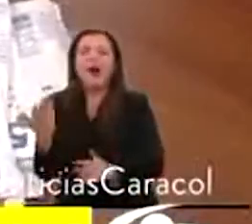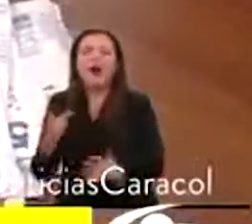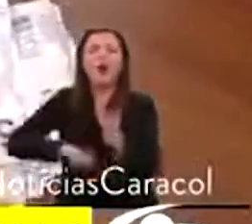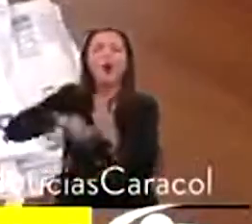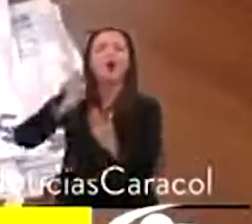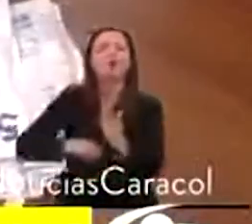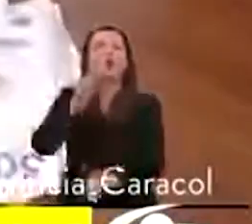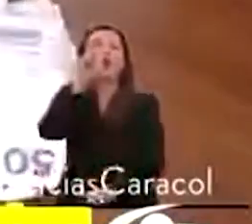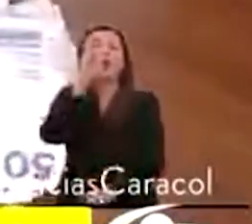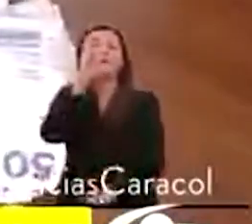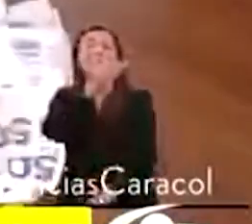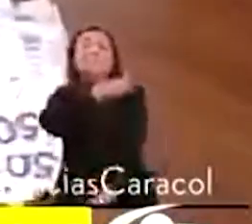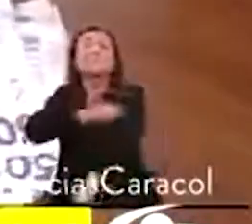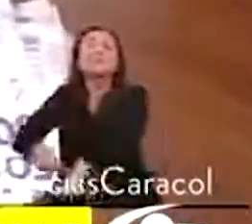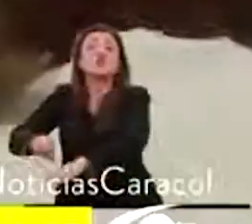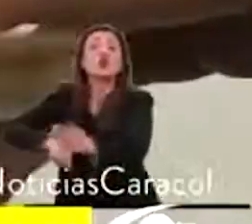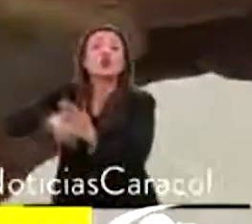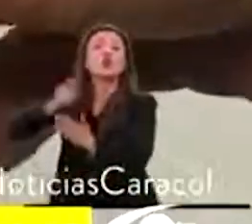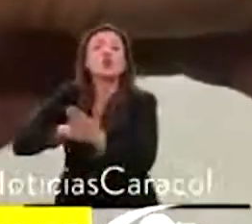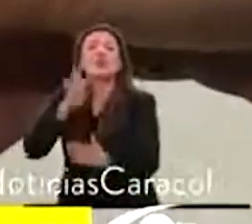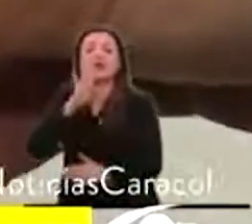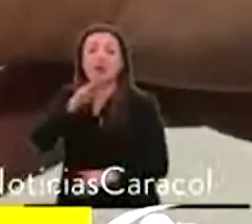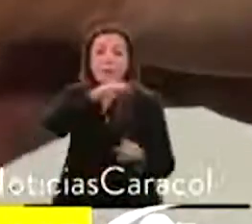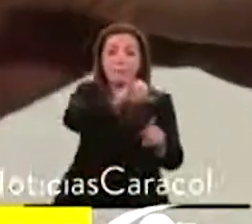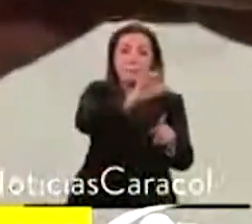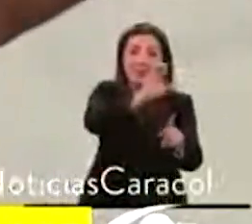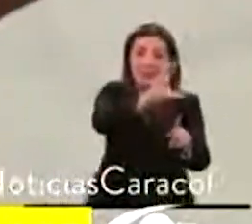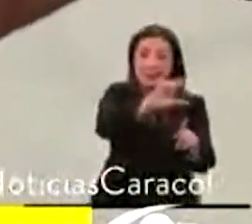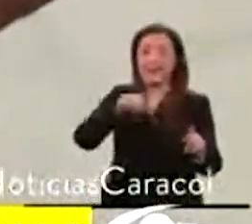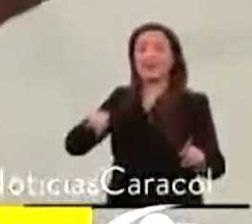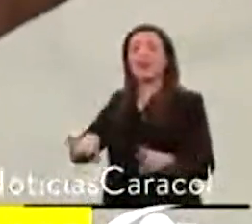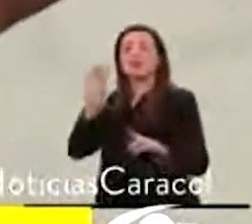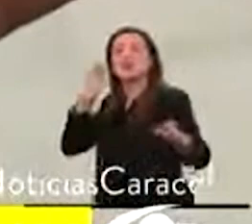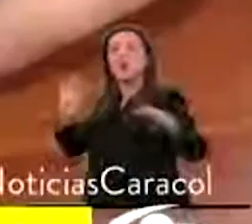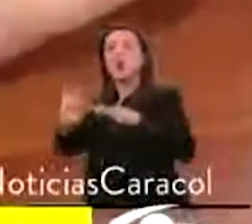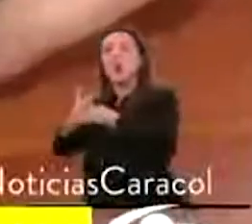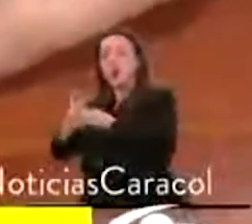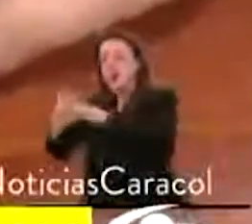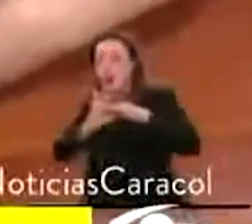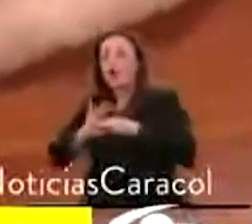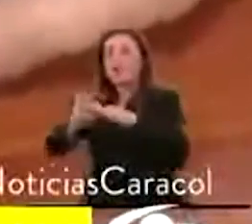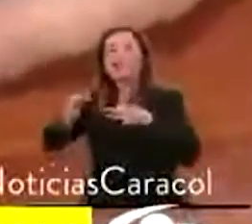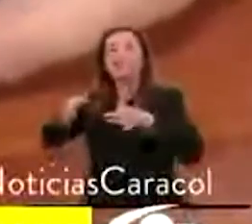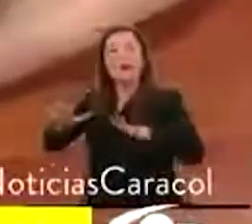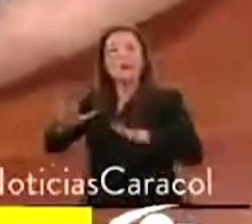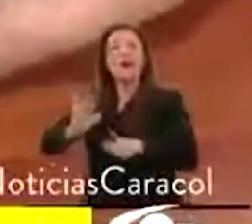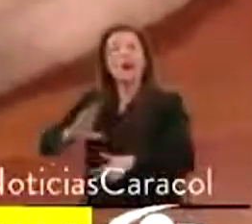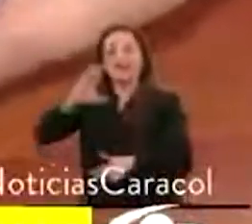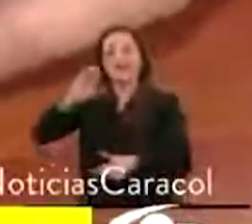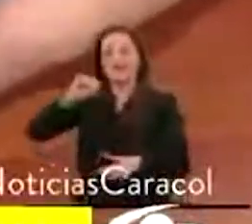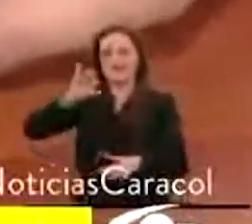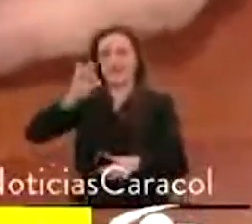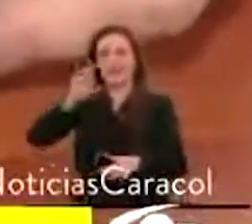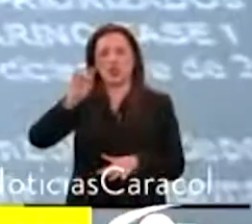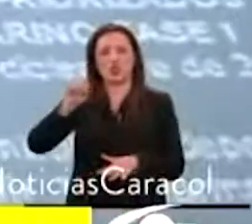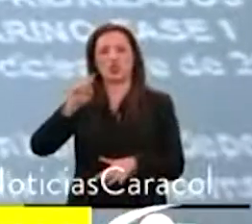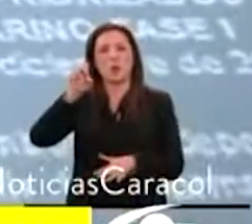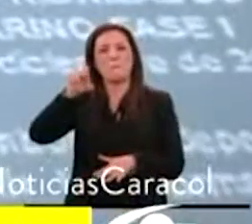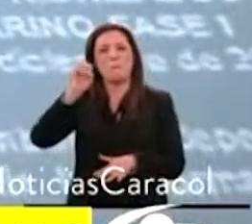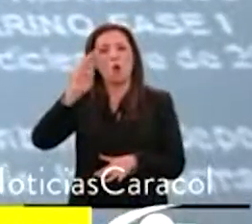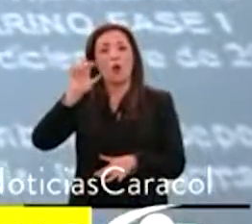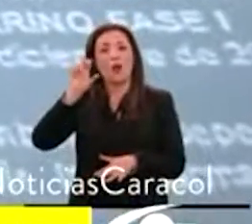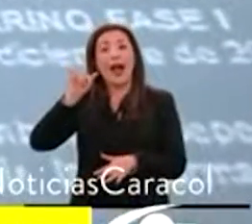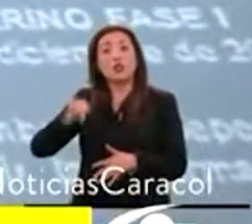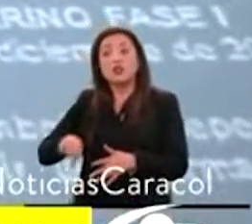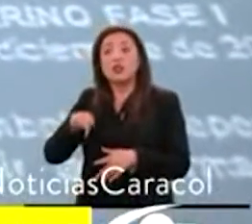más de 1 billón de pesos suscrito entre el Mintic y la Unión Temporal Centros Poblados. Con el desfalco, los más afectados fueron los niños